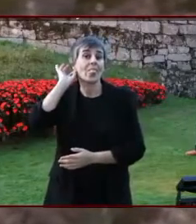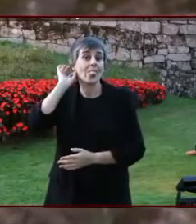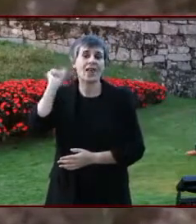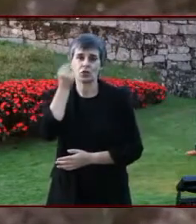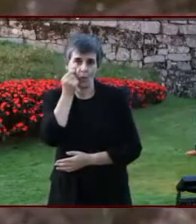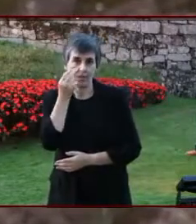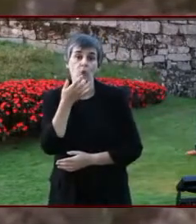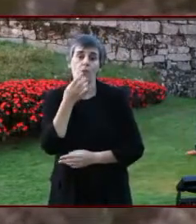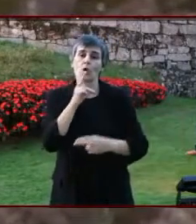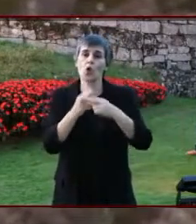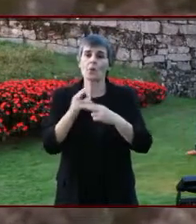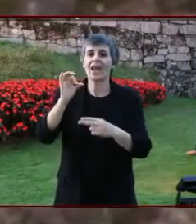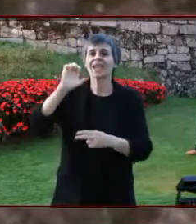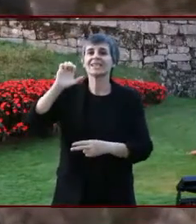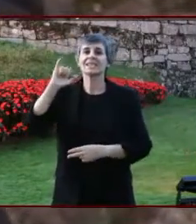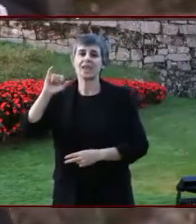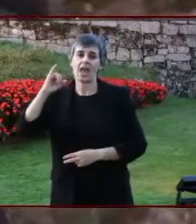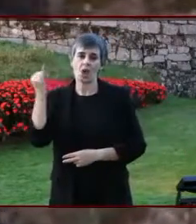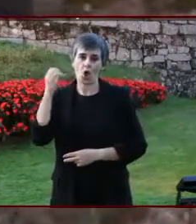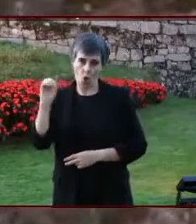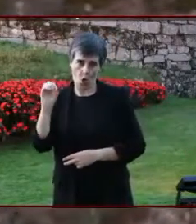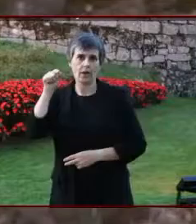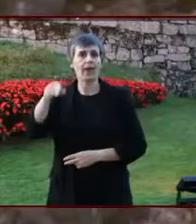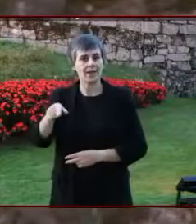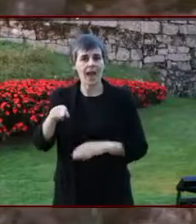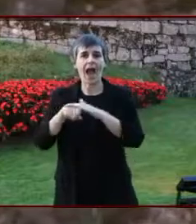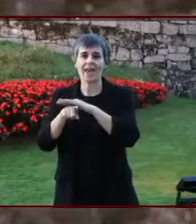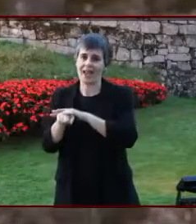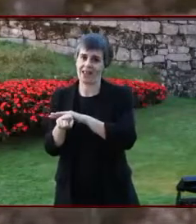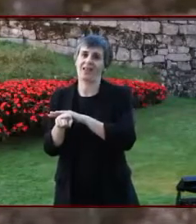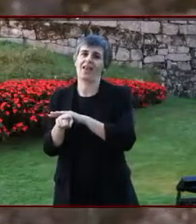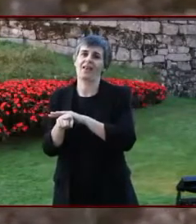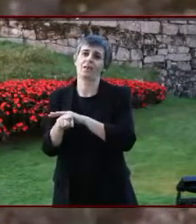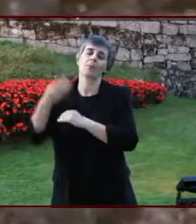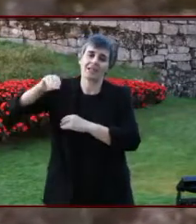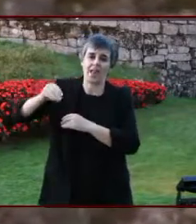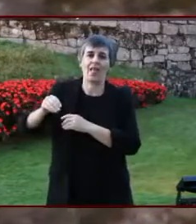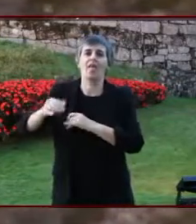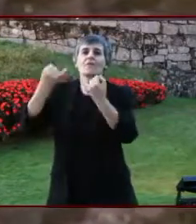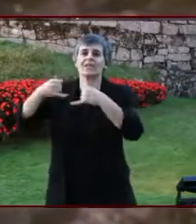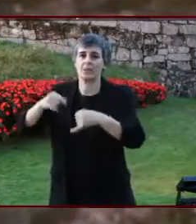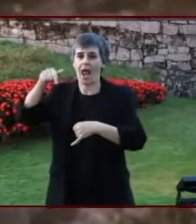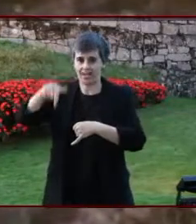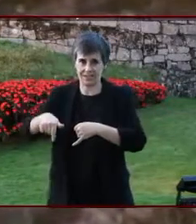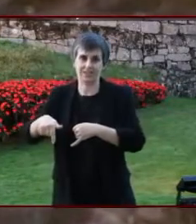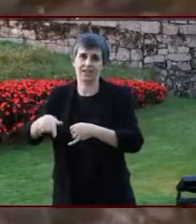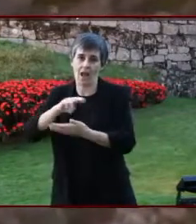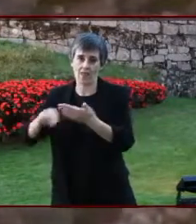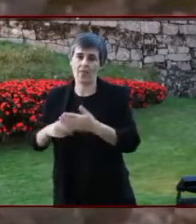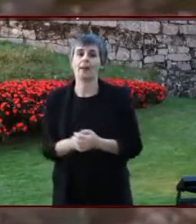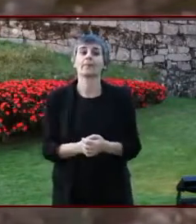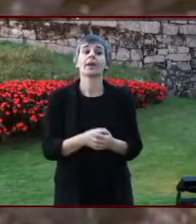xerente de Suite Nocturna e presidenta de Festivais de Galicia. Hai presidentas tamén. Patricia